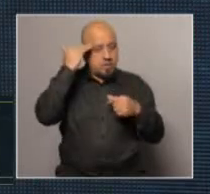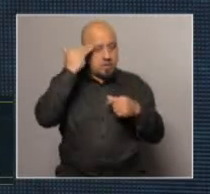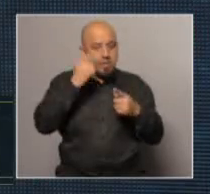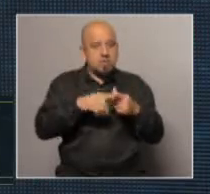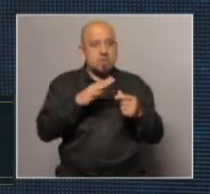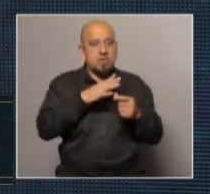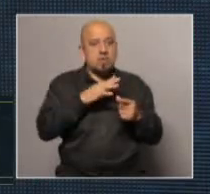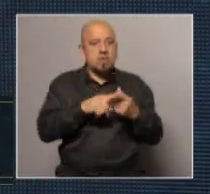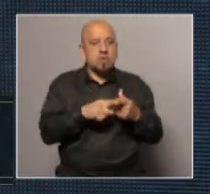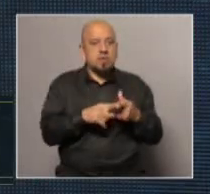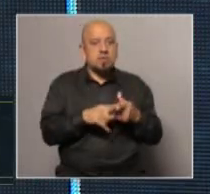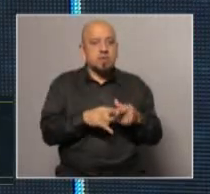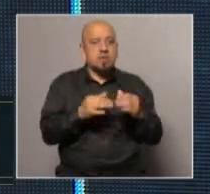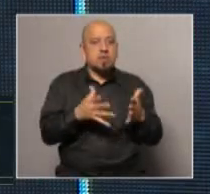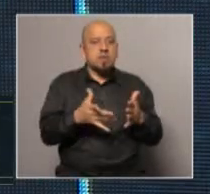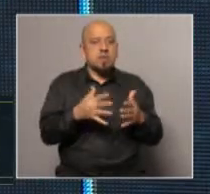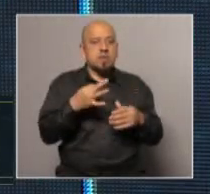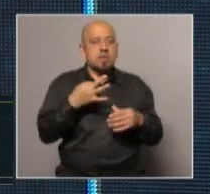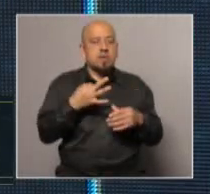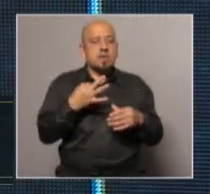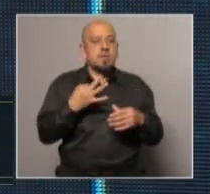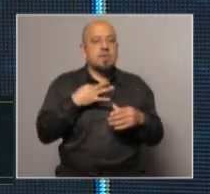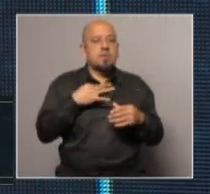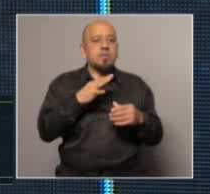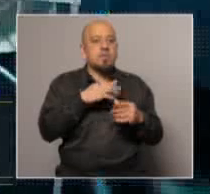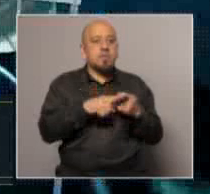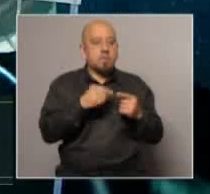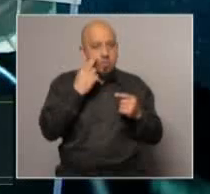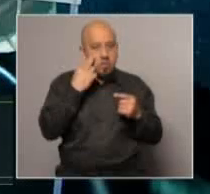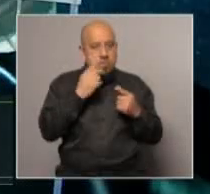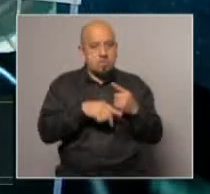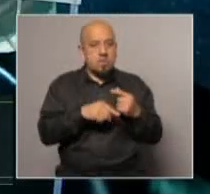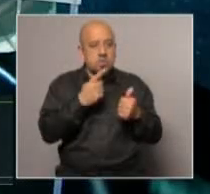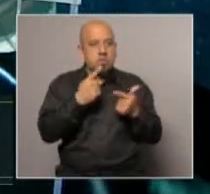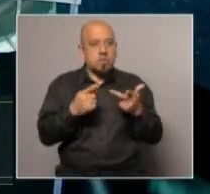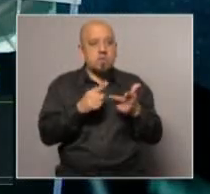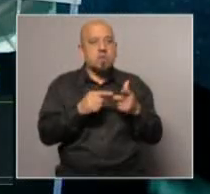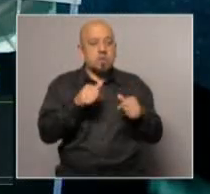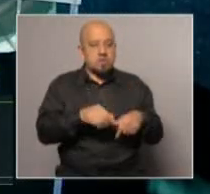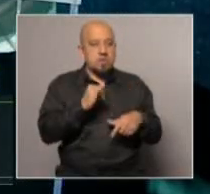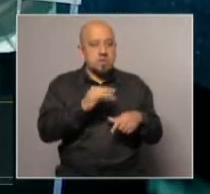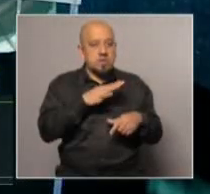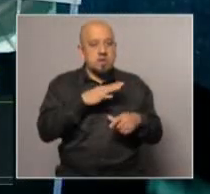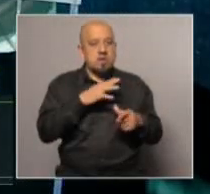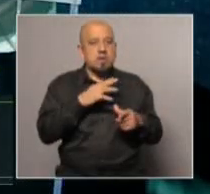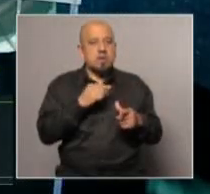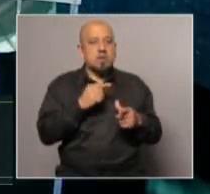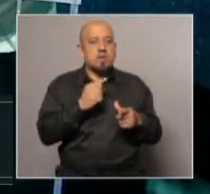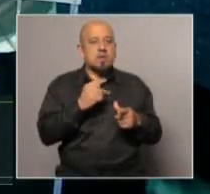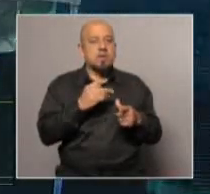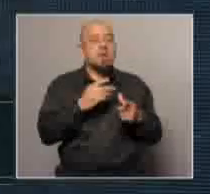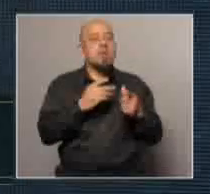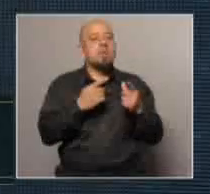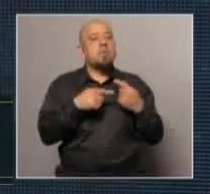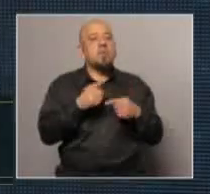riesgo de vida para uno o para otras personas del entorno, y eso, o sea que eso está contemplado en la legislación actual. Uno de los